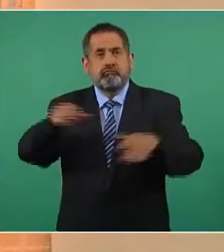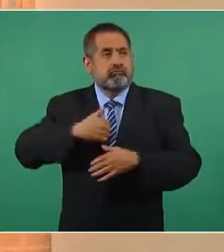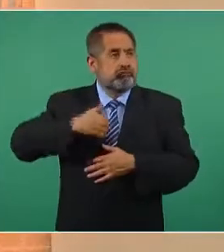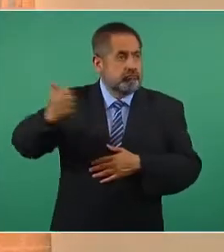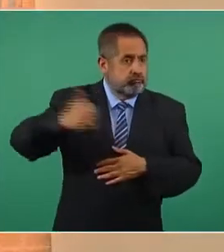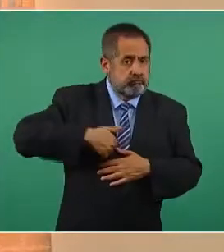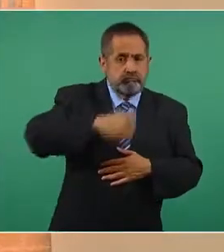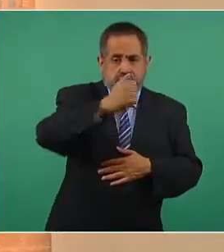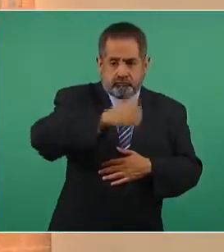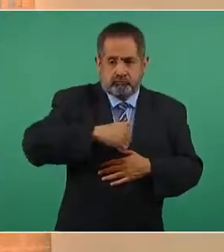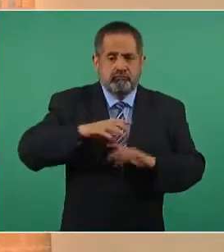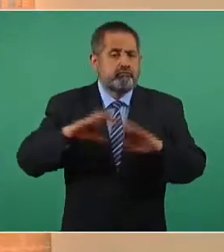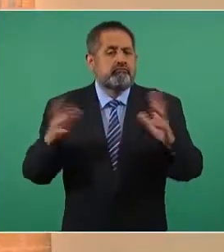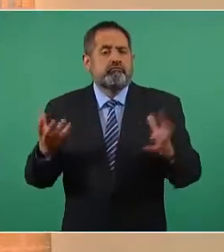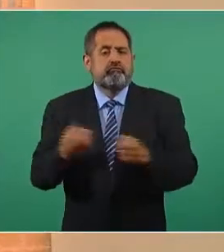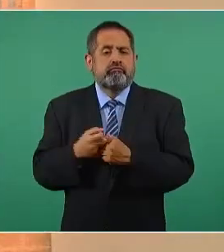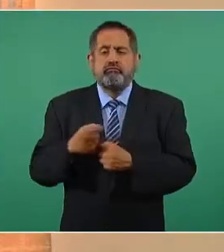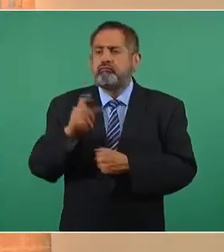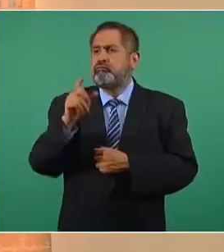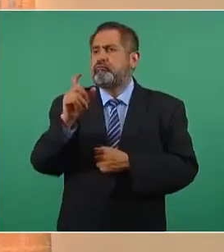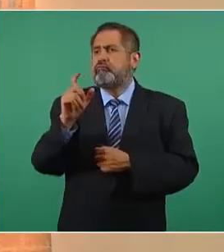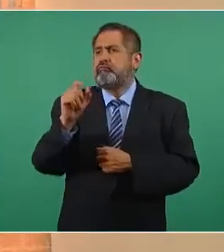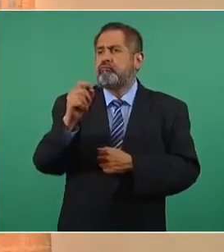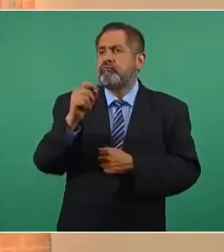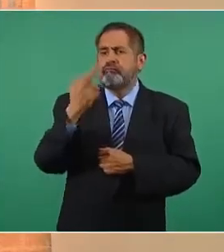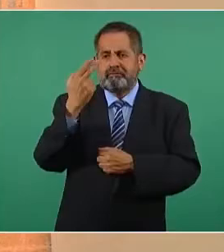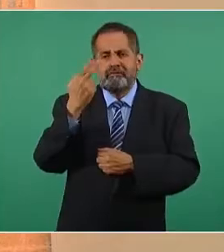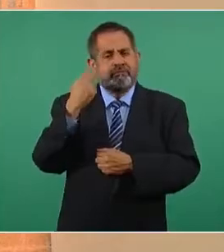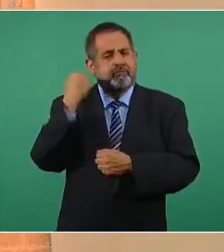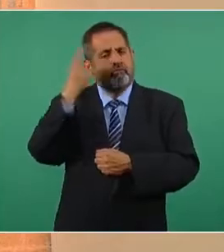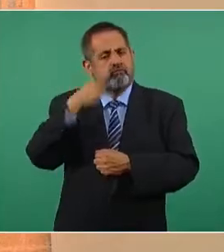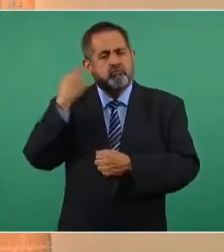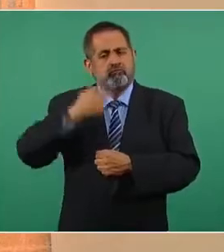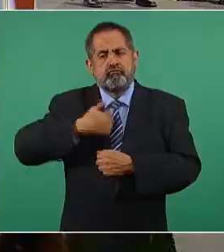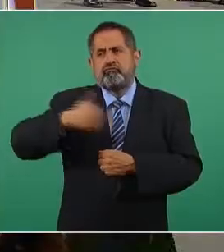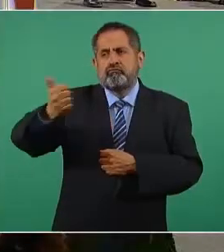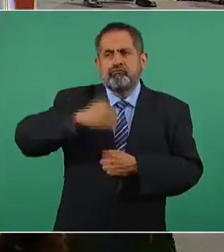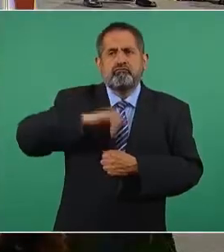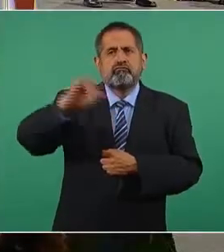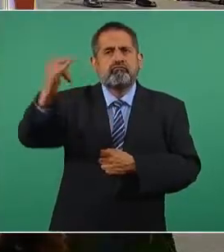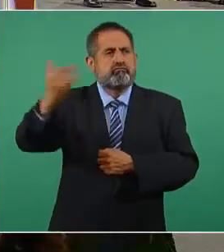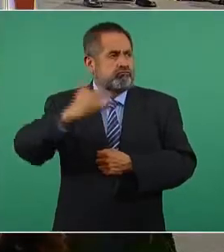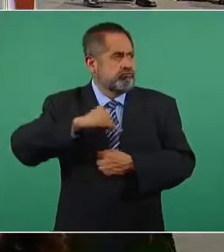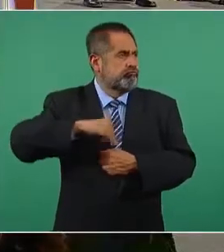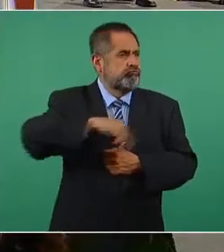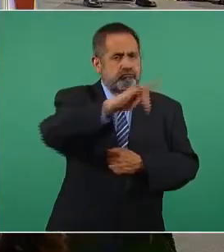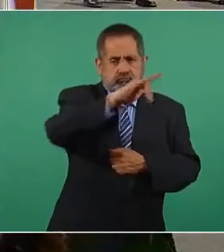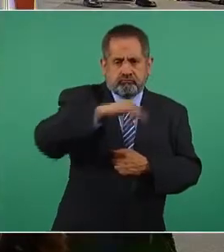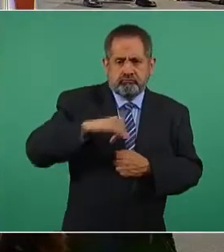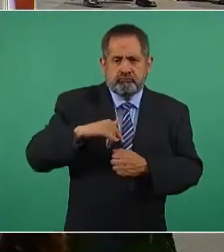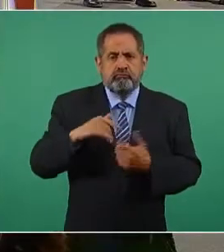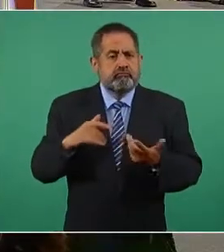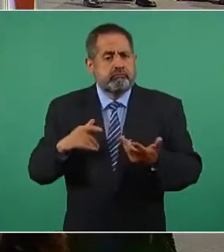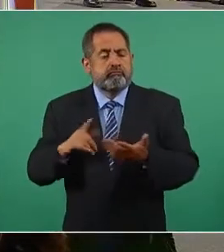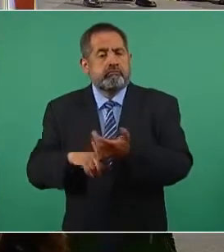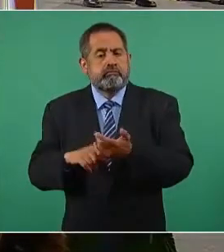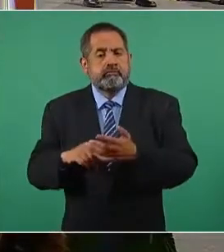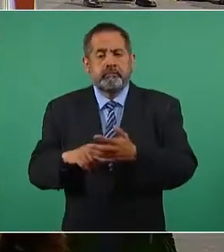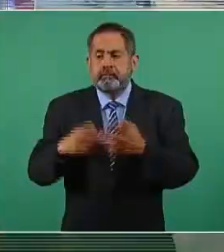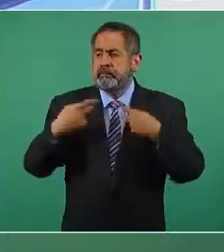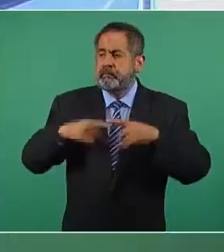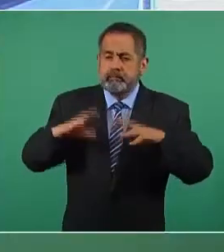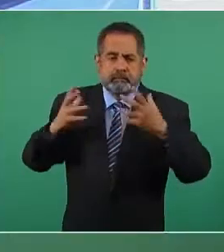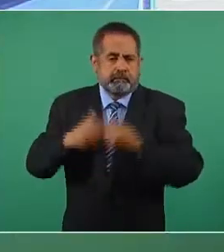operaciones aéreas y casi 25 horas de vuelo. El personal empleado en esta seguridad y